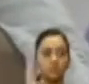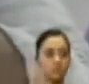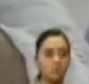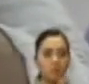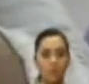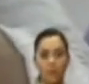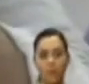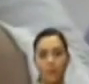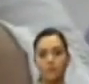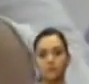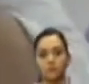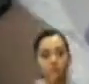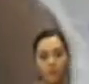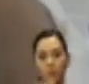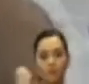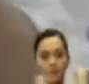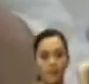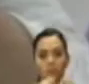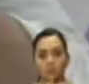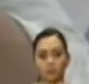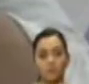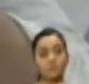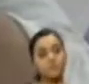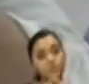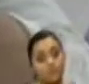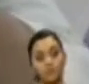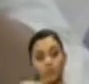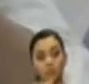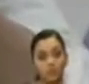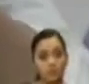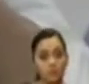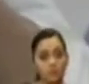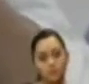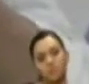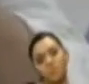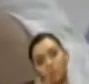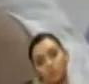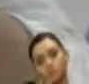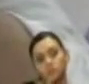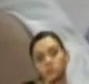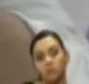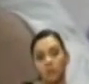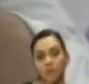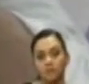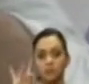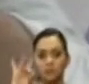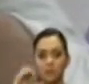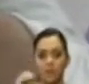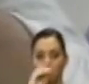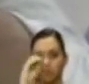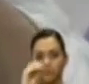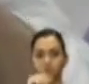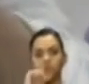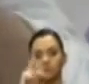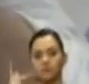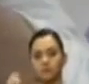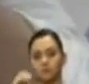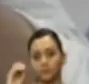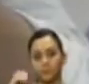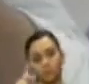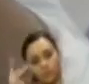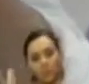violencia. Dios mediante, en los próximos meses, se han solucionado casi el 80%, falta un 20%,